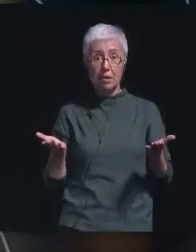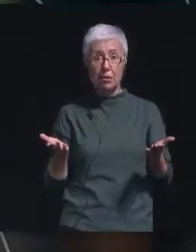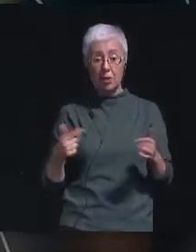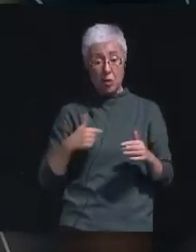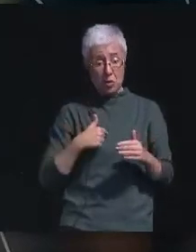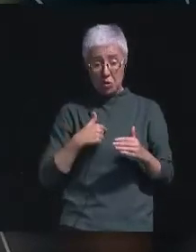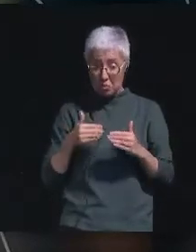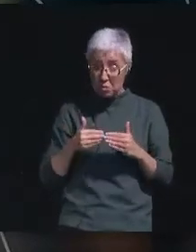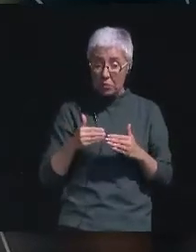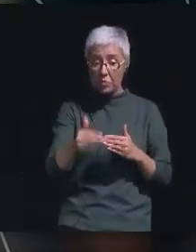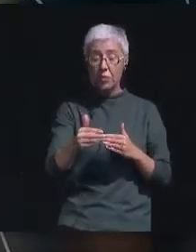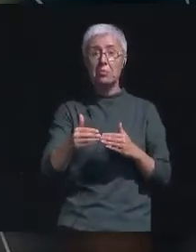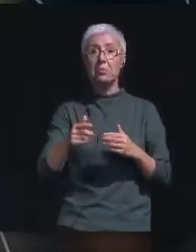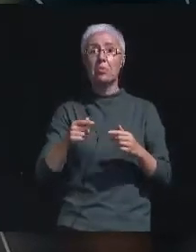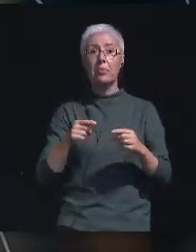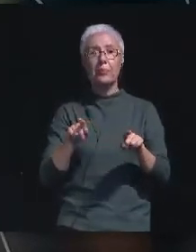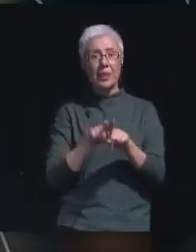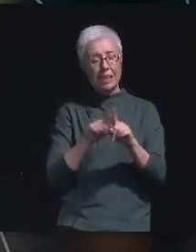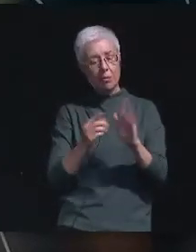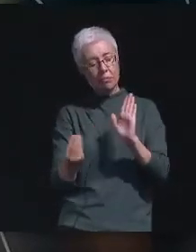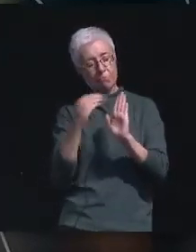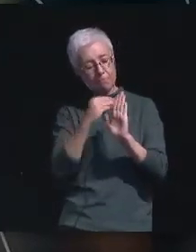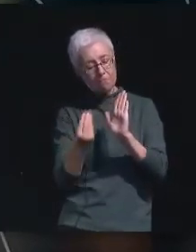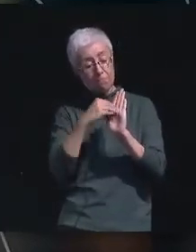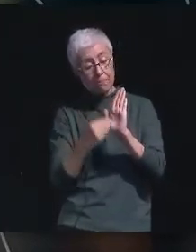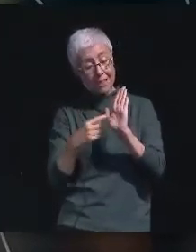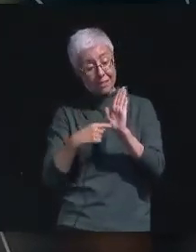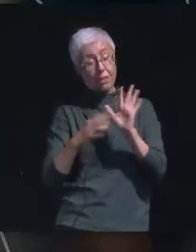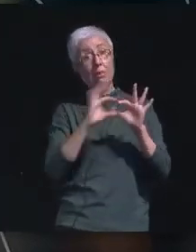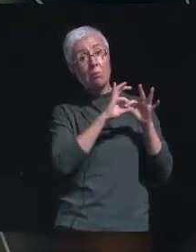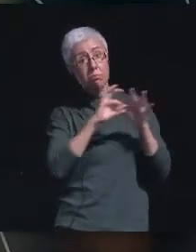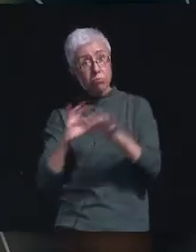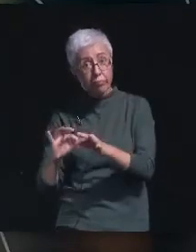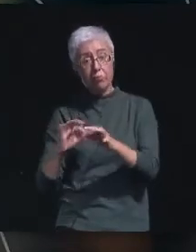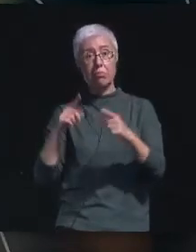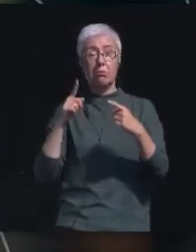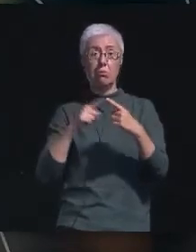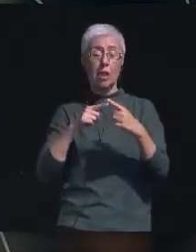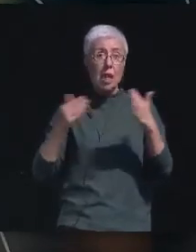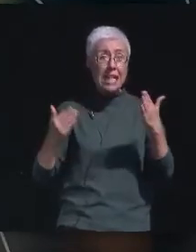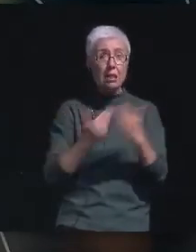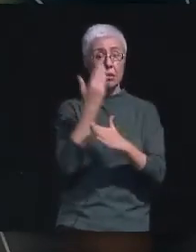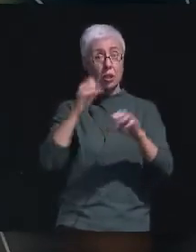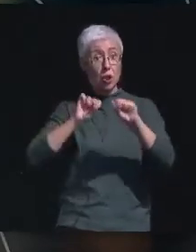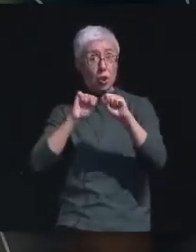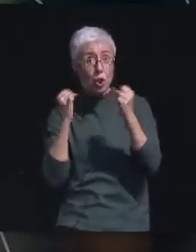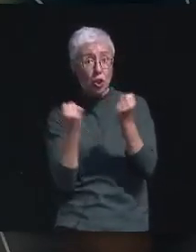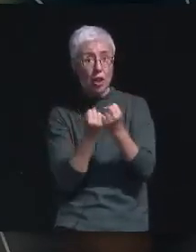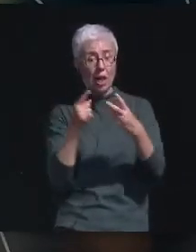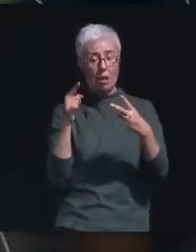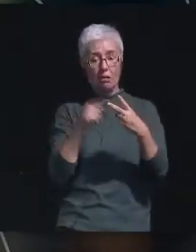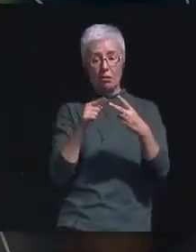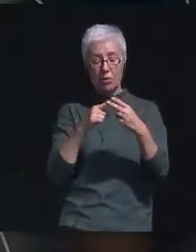así, retos y convocatorias que tengan que ver con la sostenibilidad, que tengan que ver con la innovación social, que tengan que ver